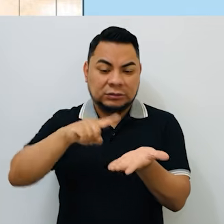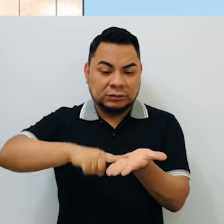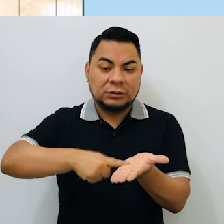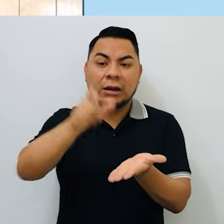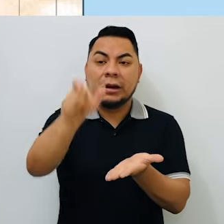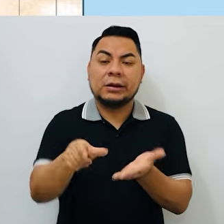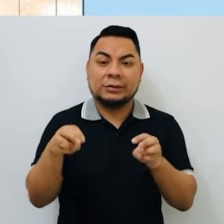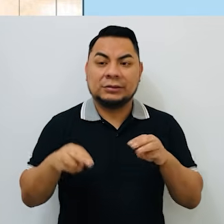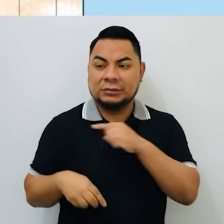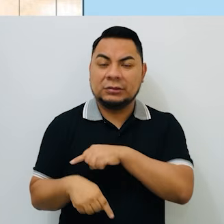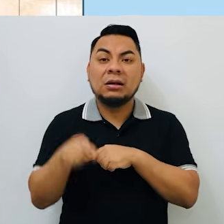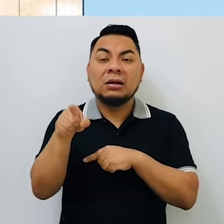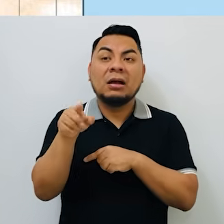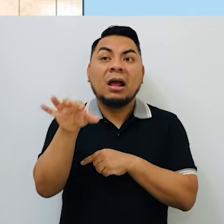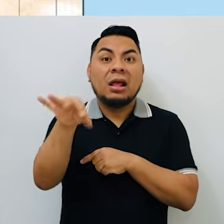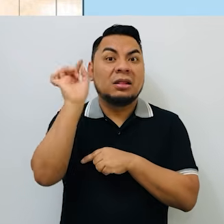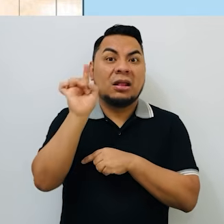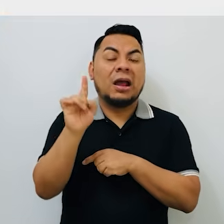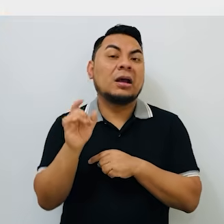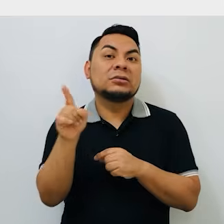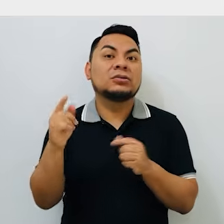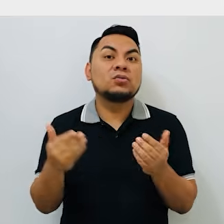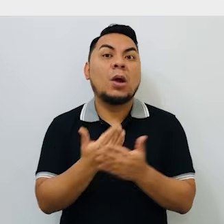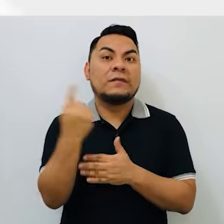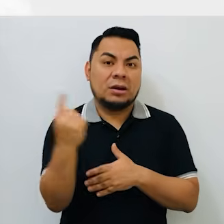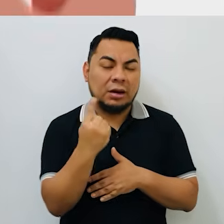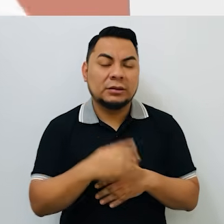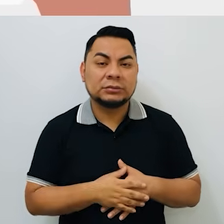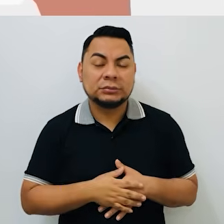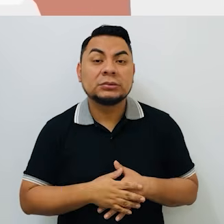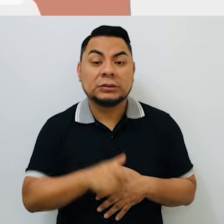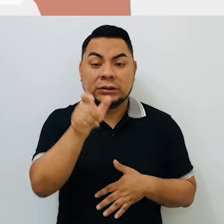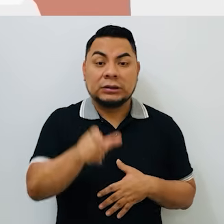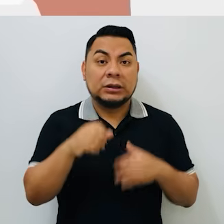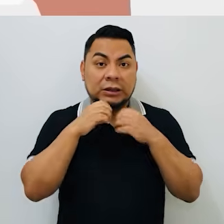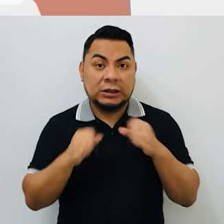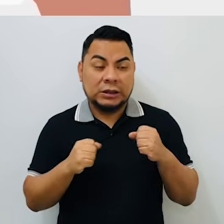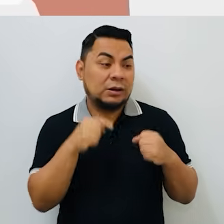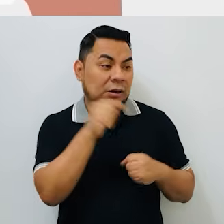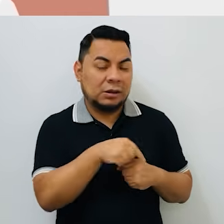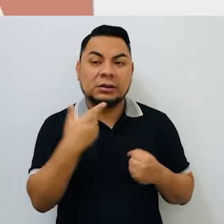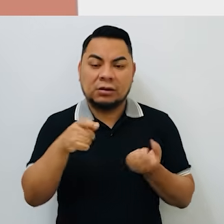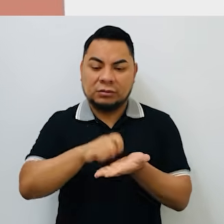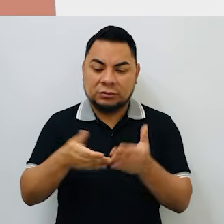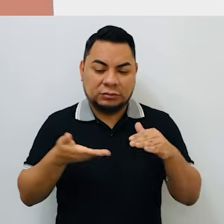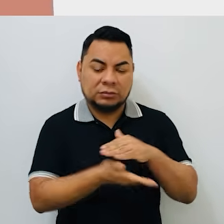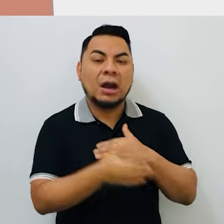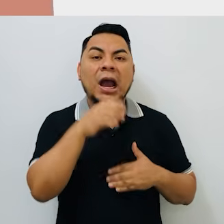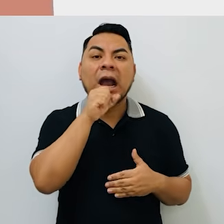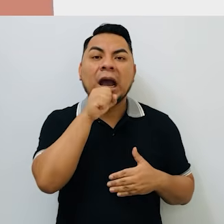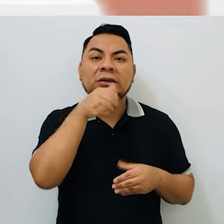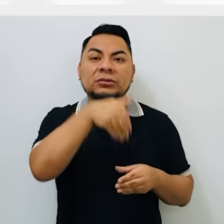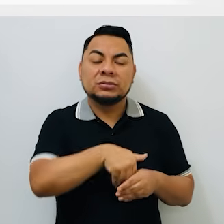huella en la relación de miembros de mesa no sorteados. La secretaria o el secretario guarda la hoja en el sobre de